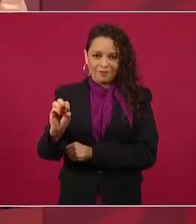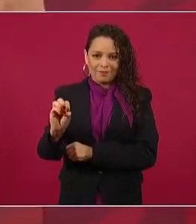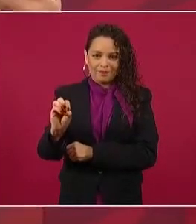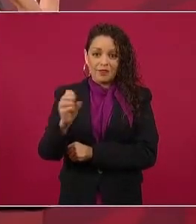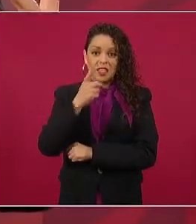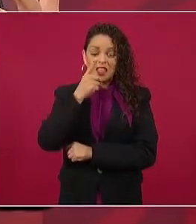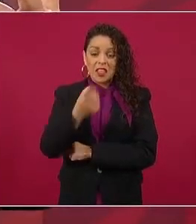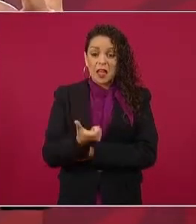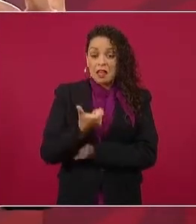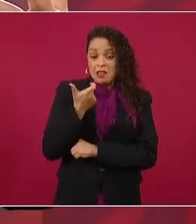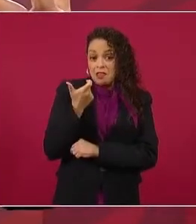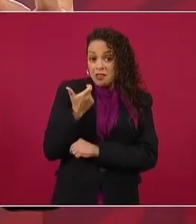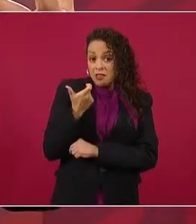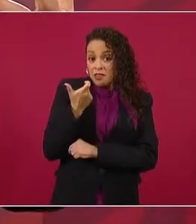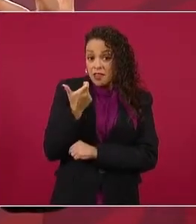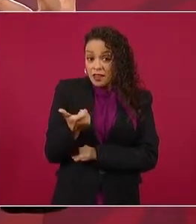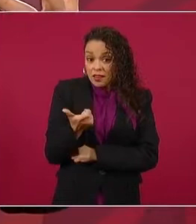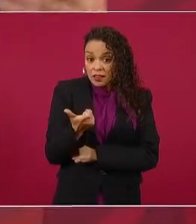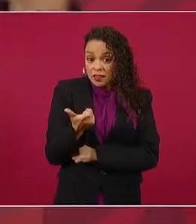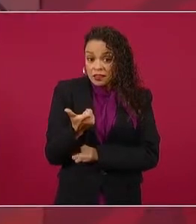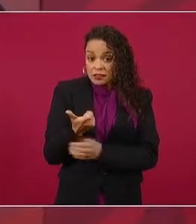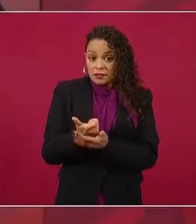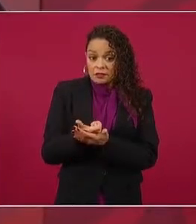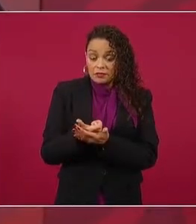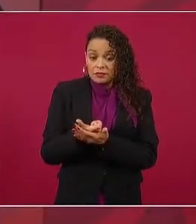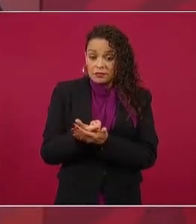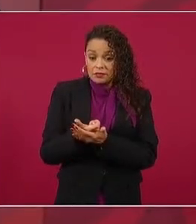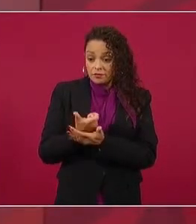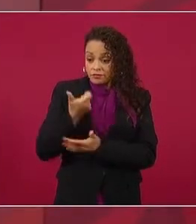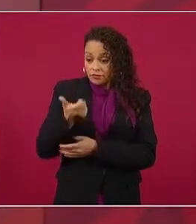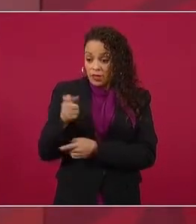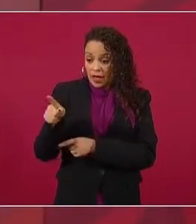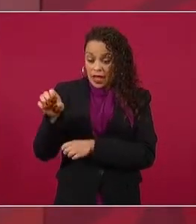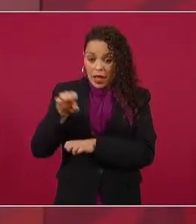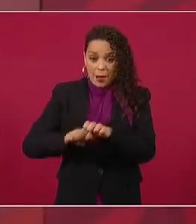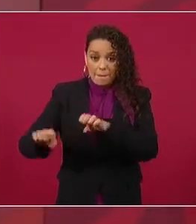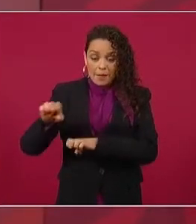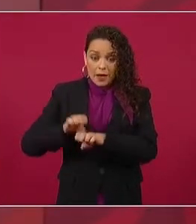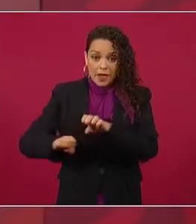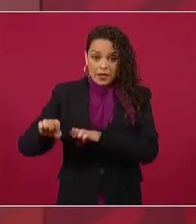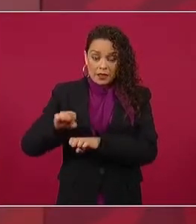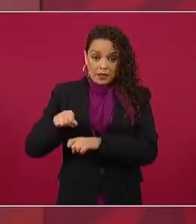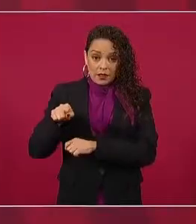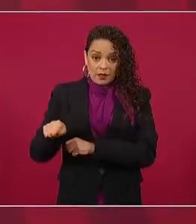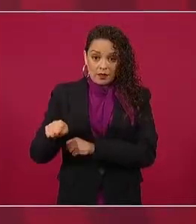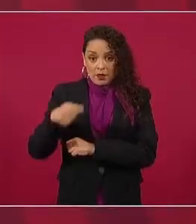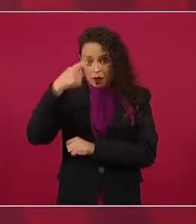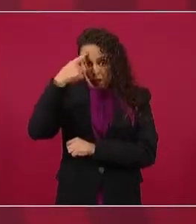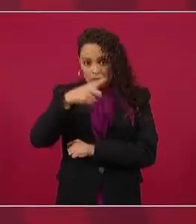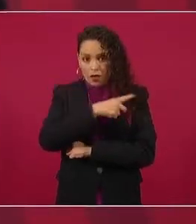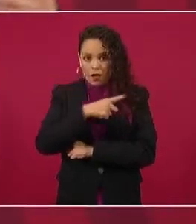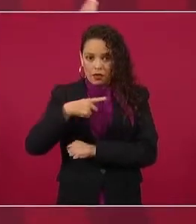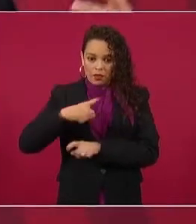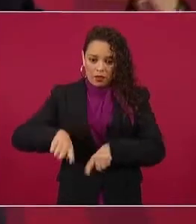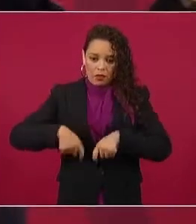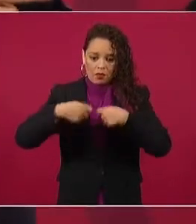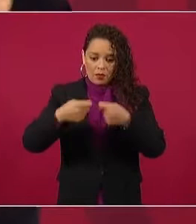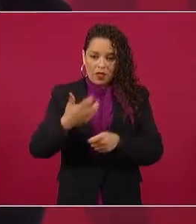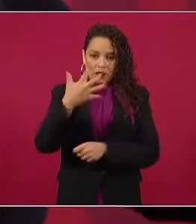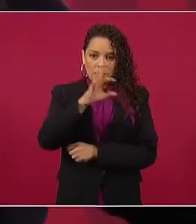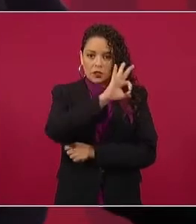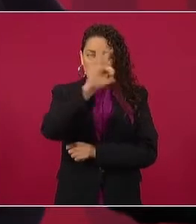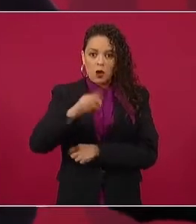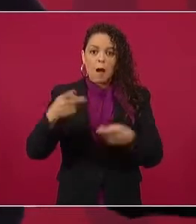Entrega de recursos de la empresa que era para los trabajadores, 5% que